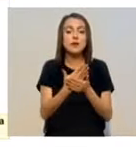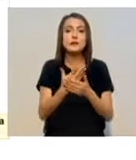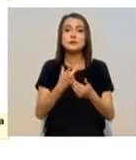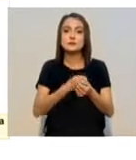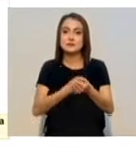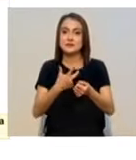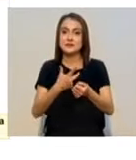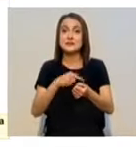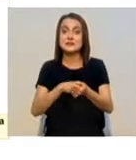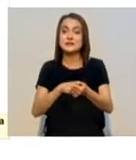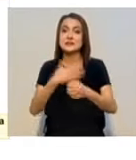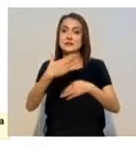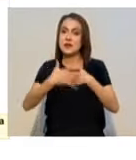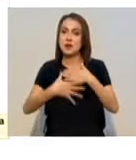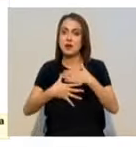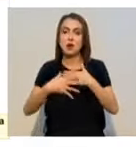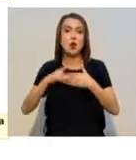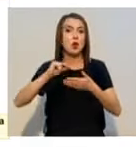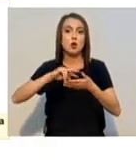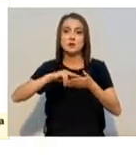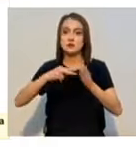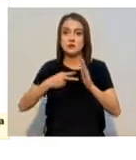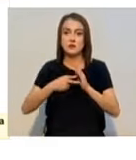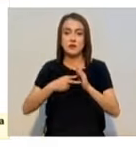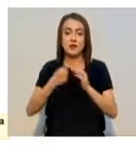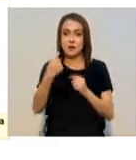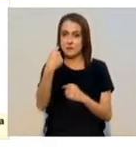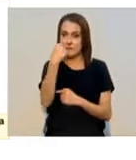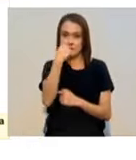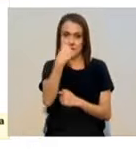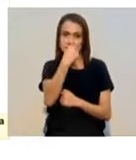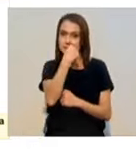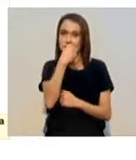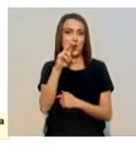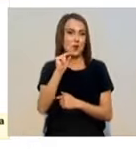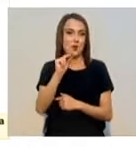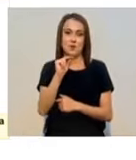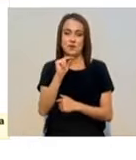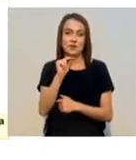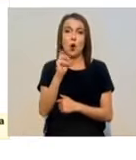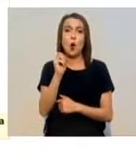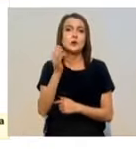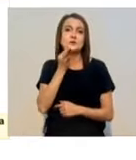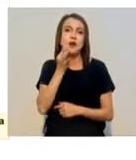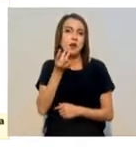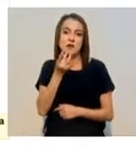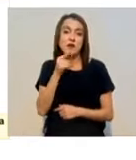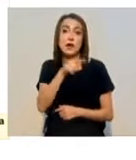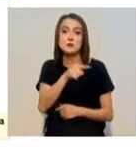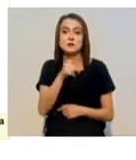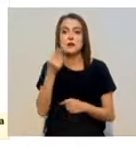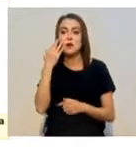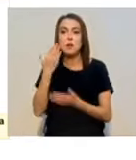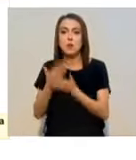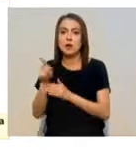sangre, no son a través de las secreciones bronquiales o salivales de la persona. Son pruebas que se practican en la sangre.